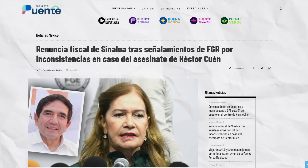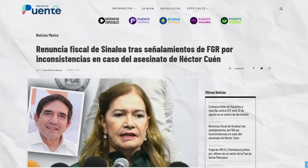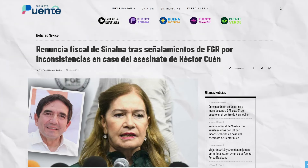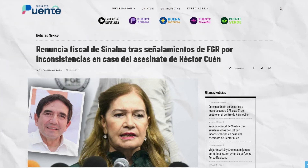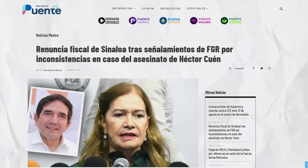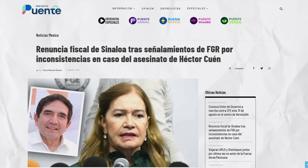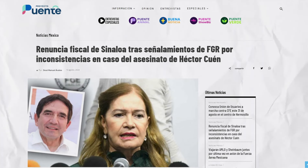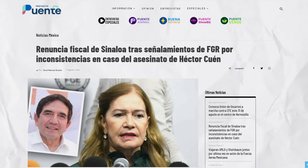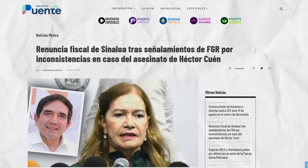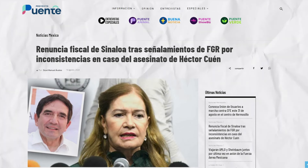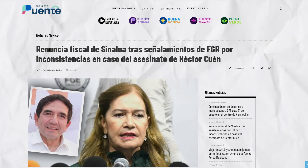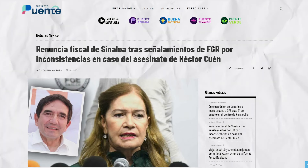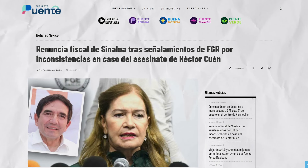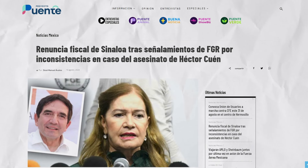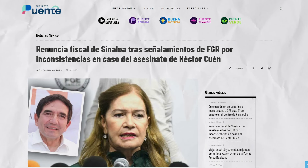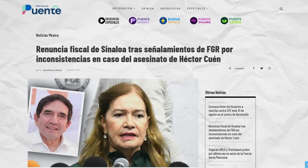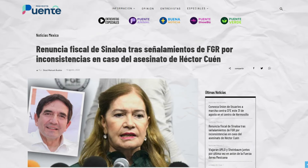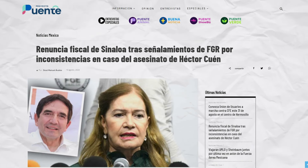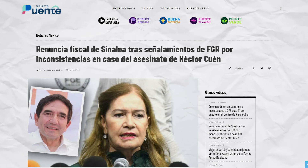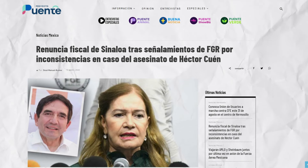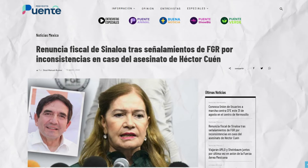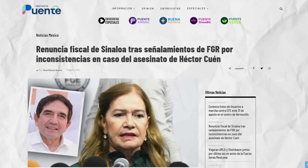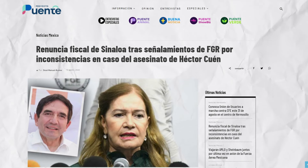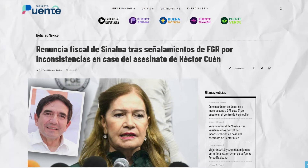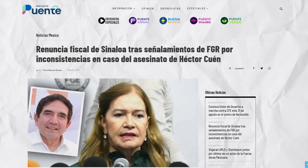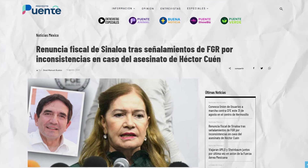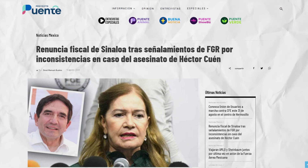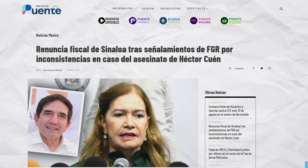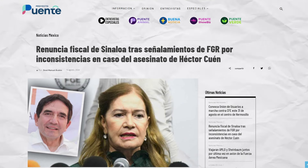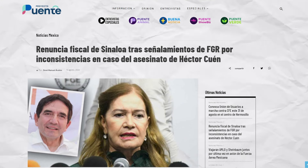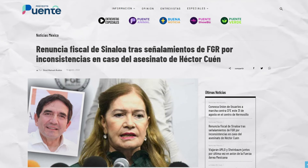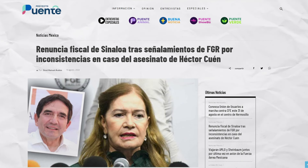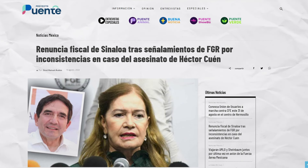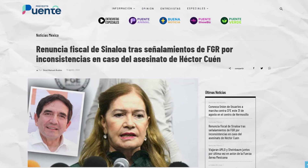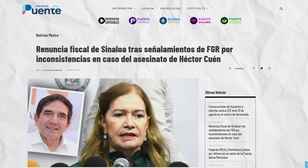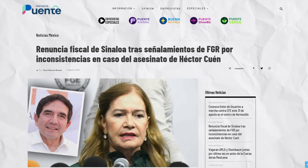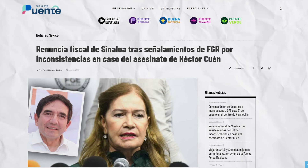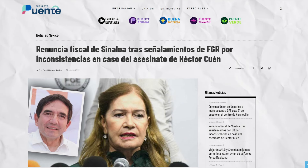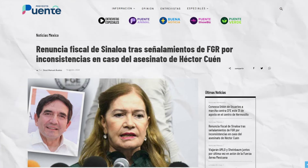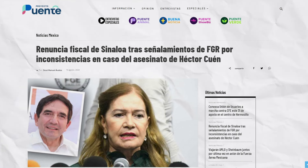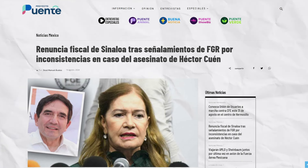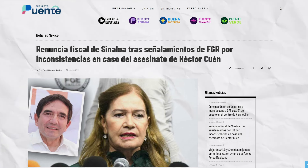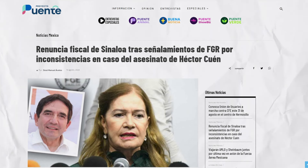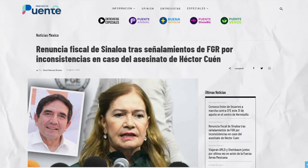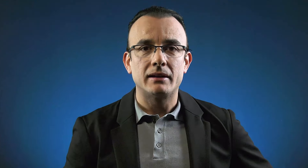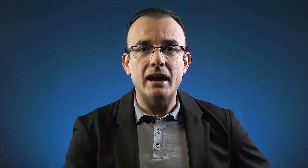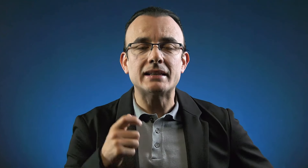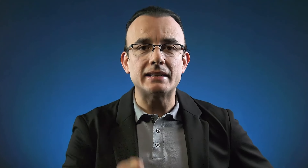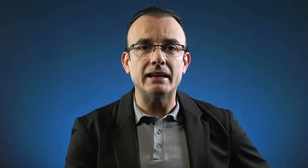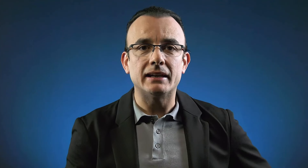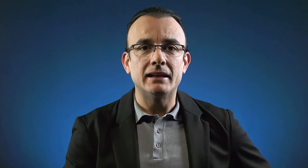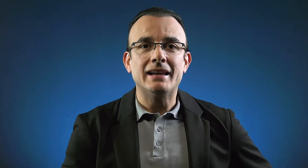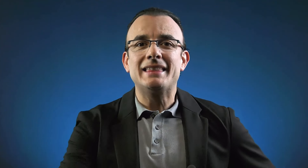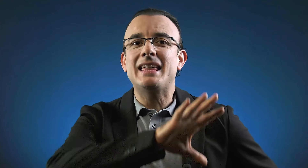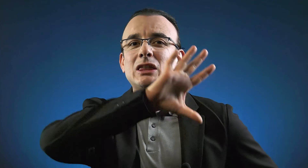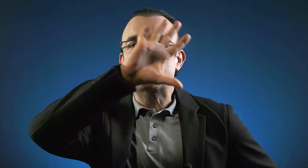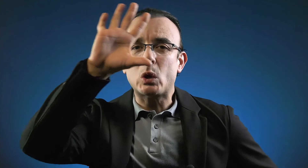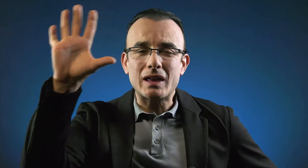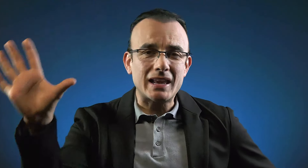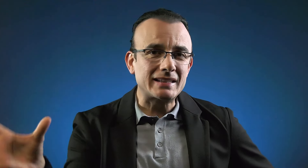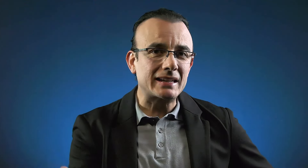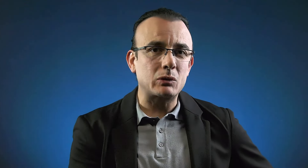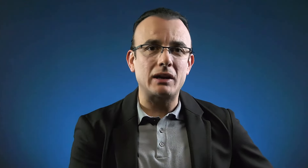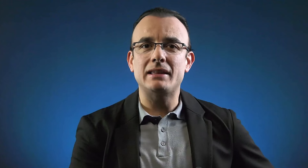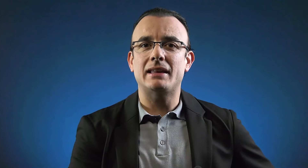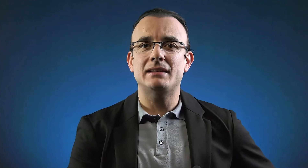que hizo Sinaloa, la autoridad judicial, en torno al caso de Héctor Cuen. Es decir, de